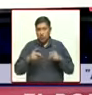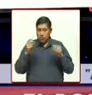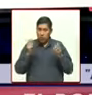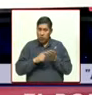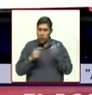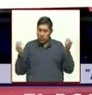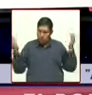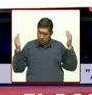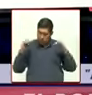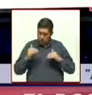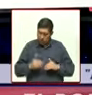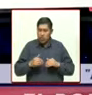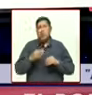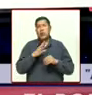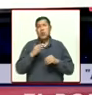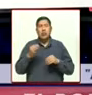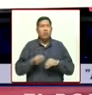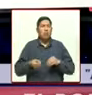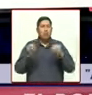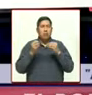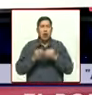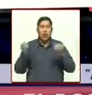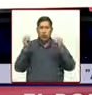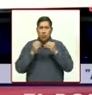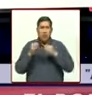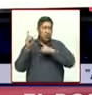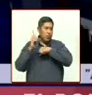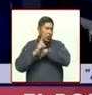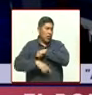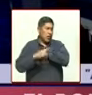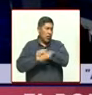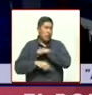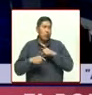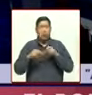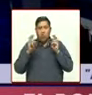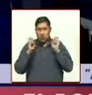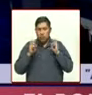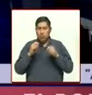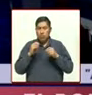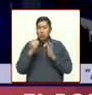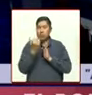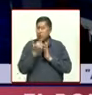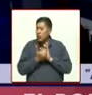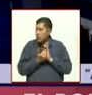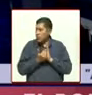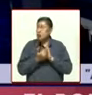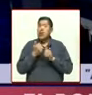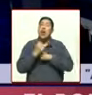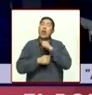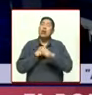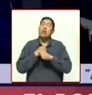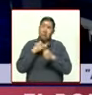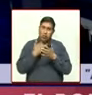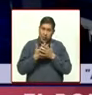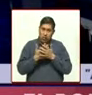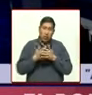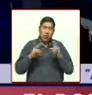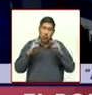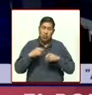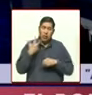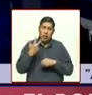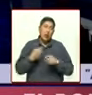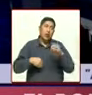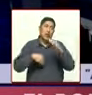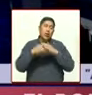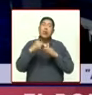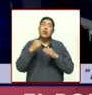agrava el delito. Y la sumatoria en el tema de penas, no sumatoria, perdón, sino la tipificación tiene como años de cárcel en investigación de 3